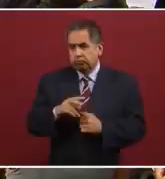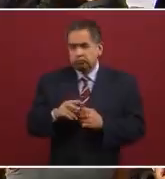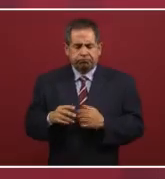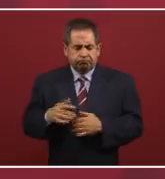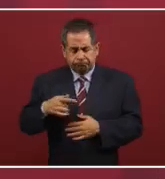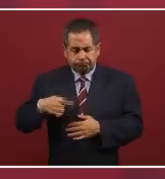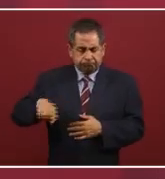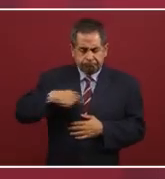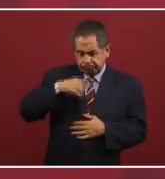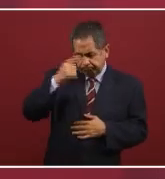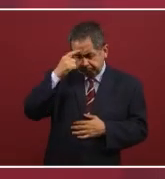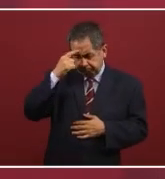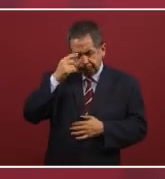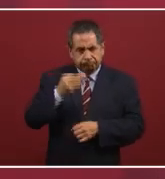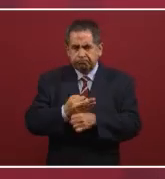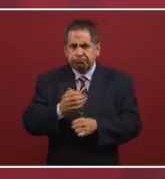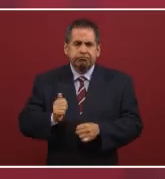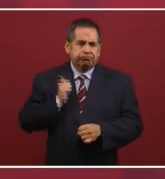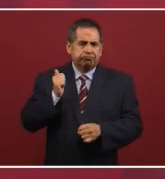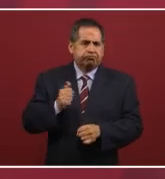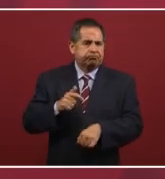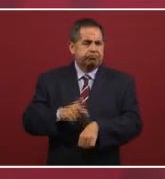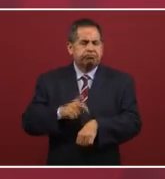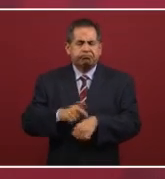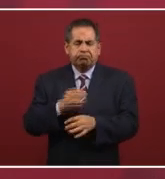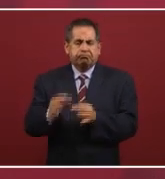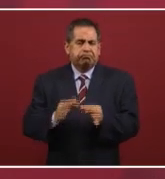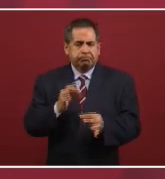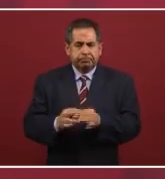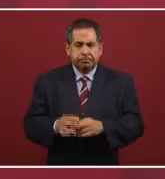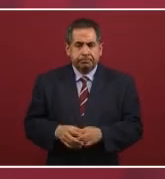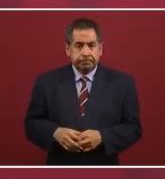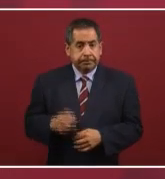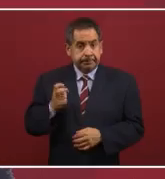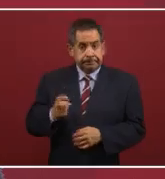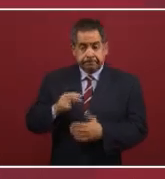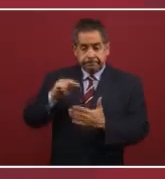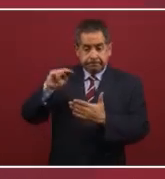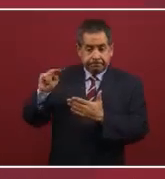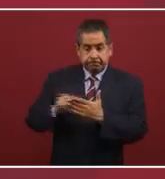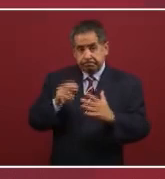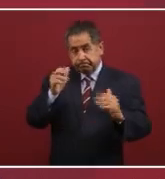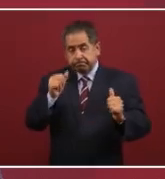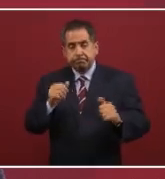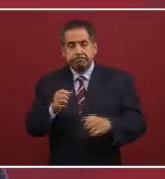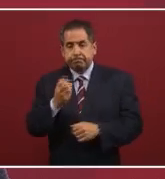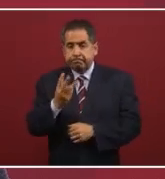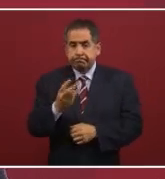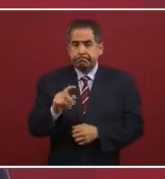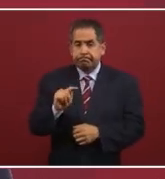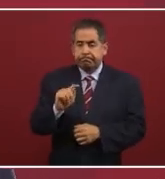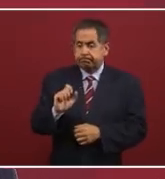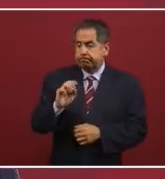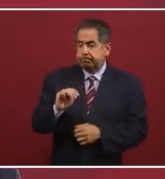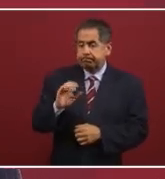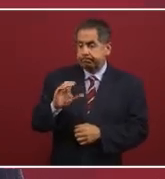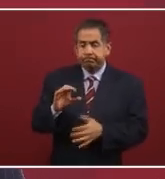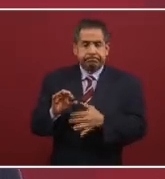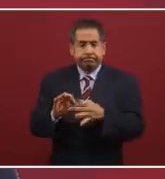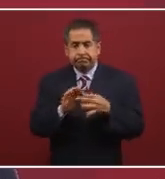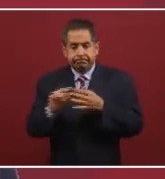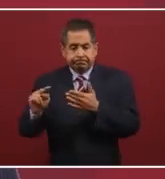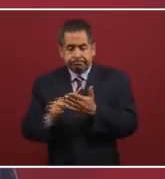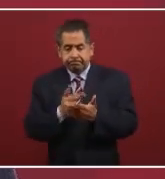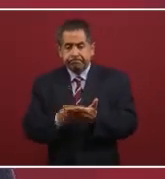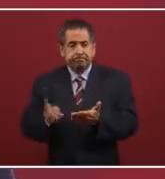total de que es oportuno. Entonces, queremos buscar la ratificación en México en las próximas semanas y en